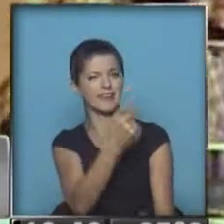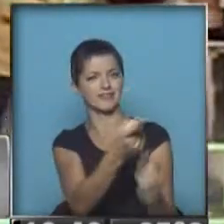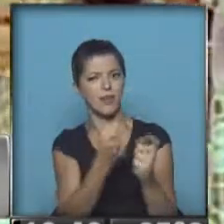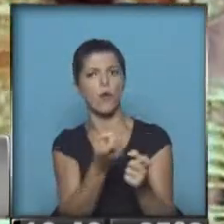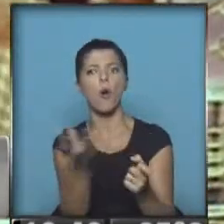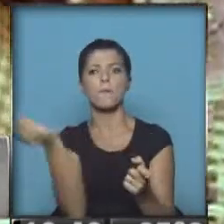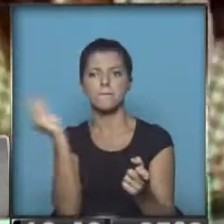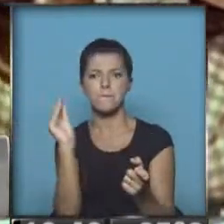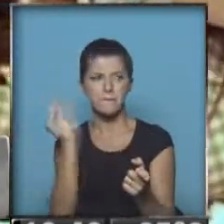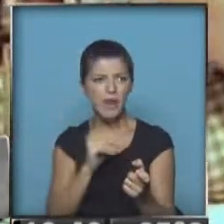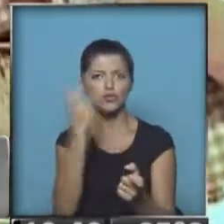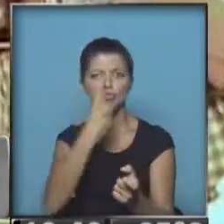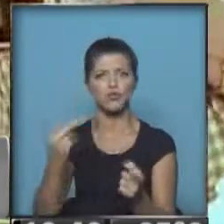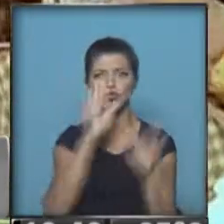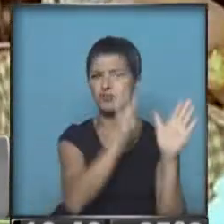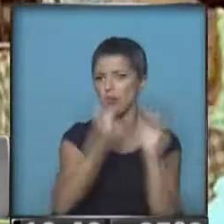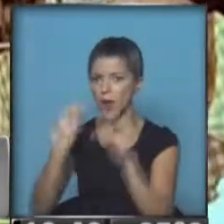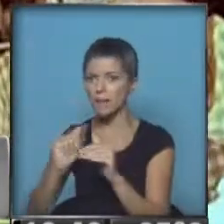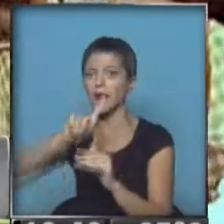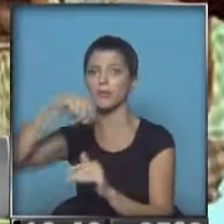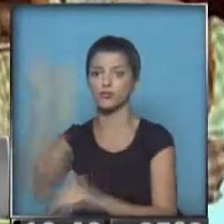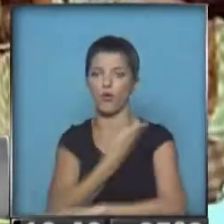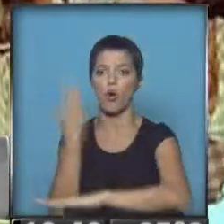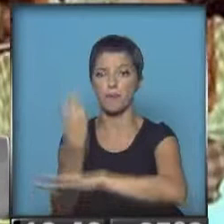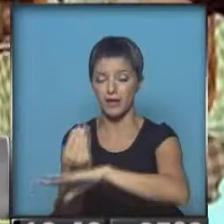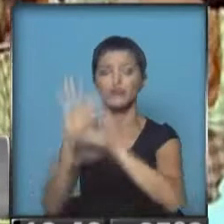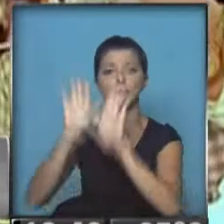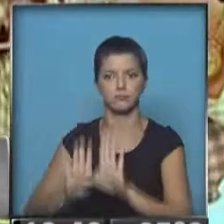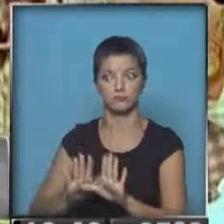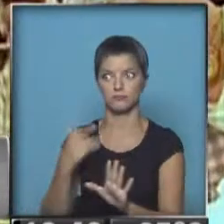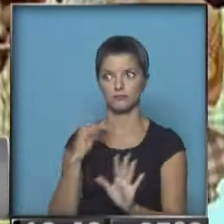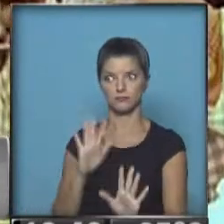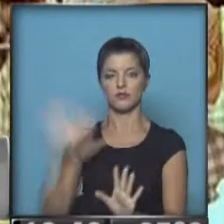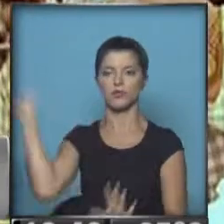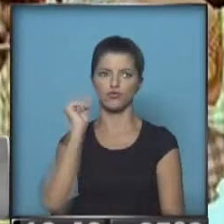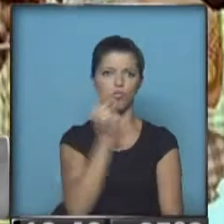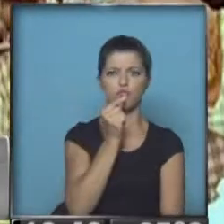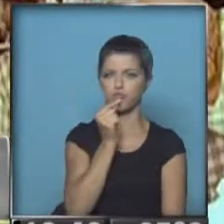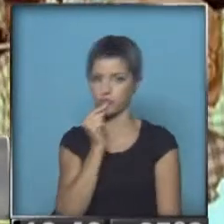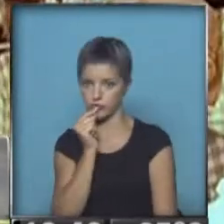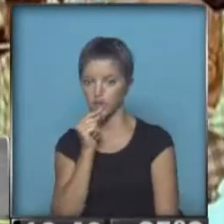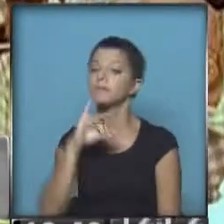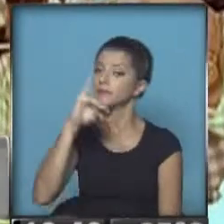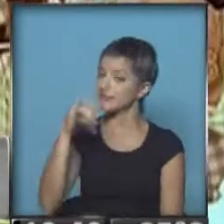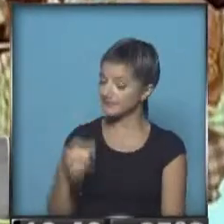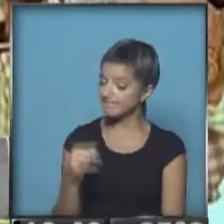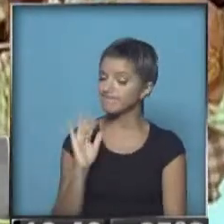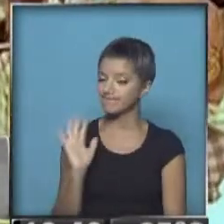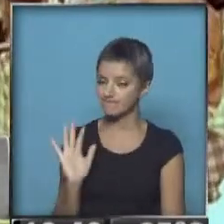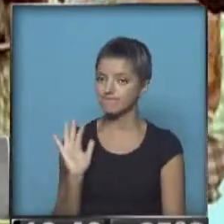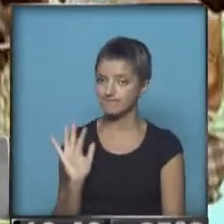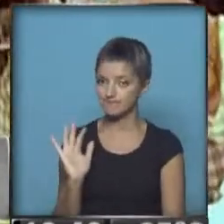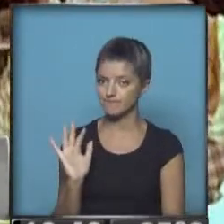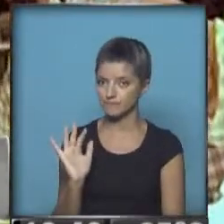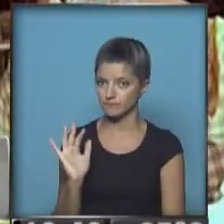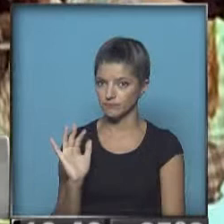200 más como él para organizar el próximo gobierno. ¿Sí? Estas cosas